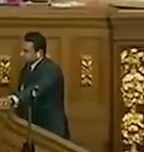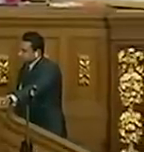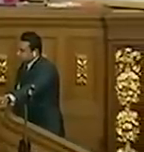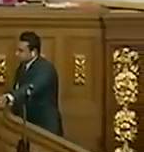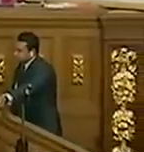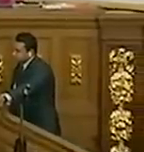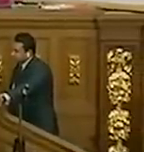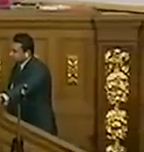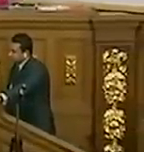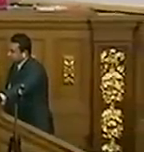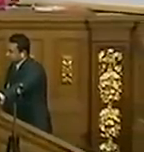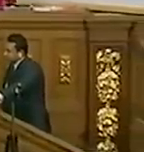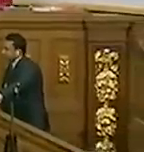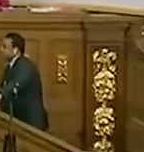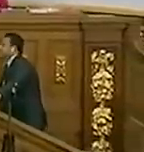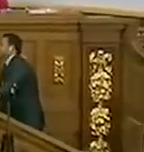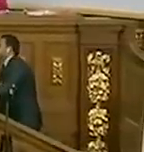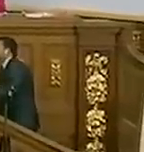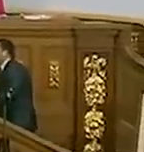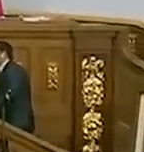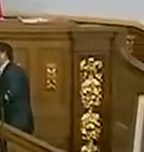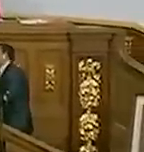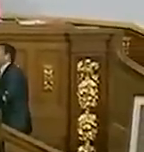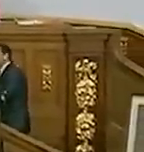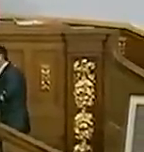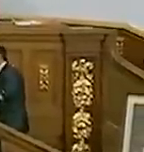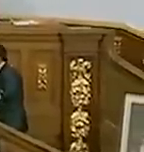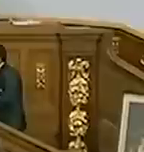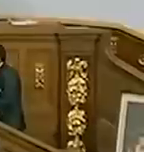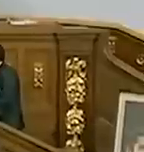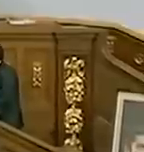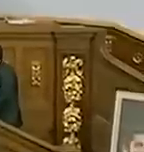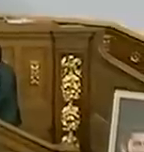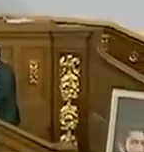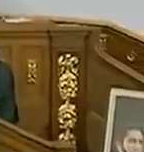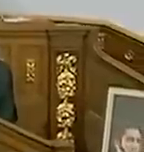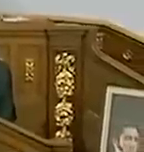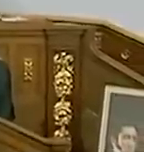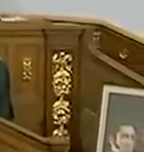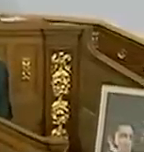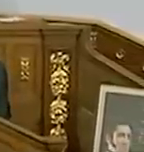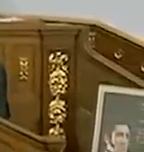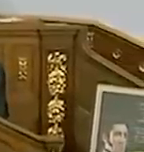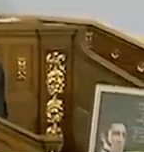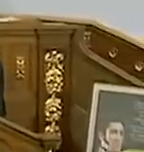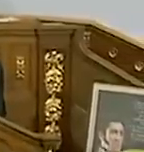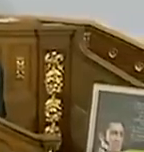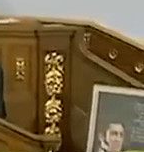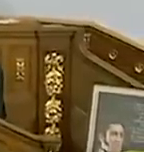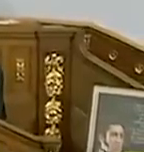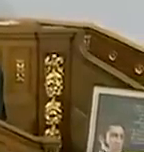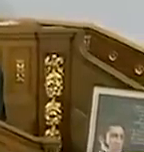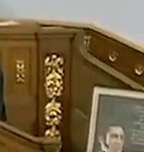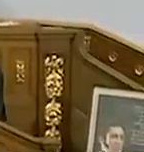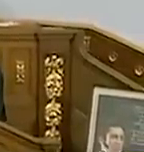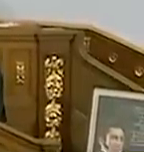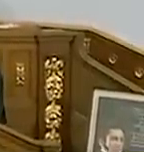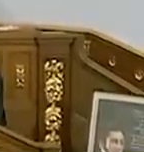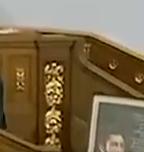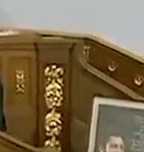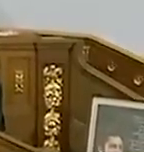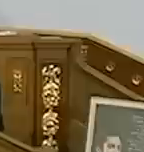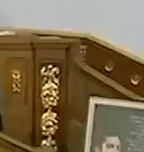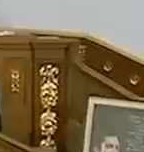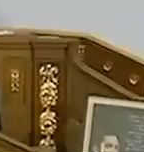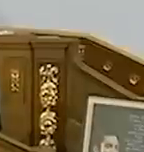De esta manera concluye la sesión ordinaria del día de hoy, número 34. En local